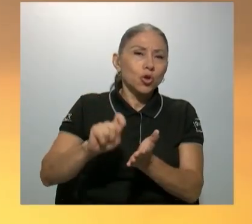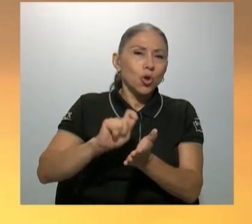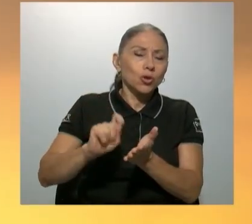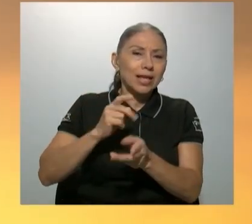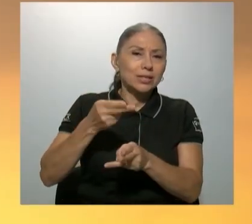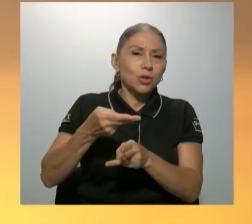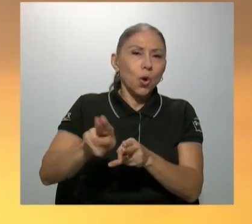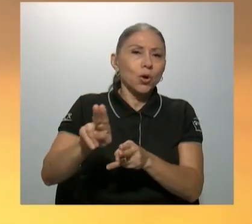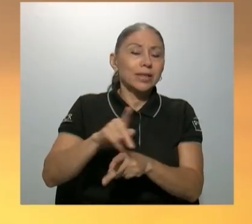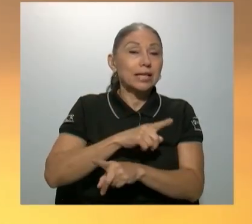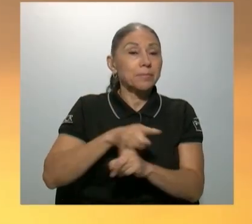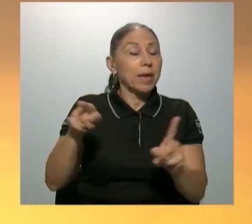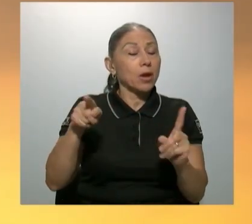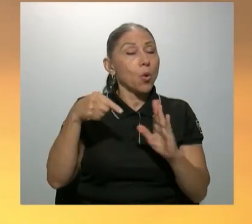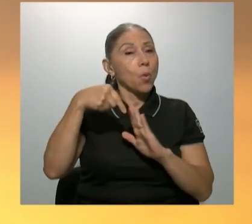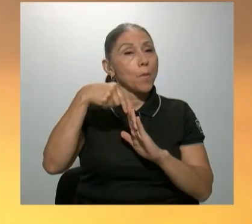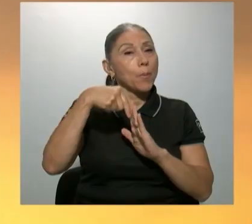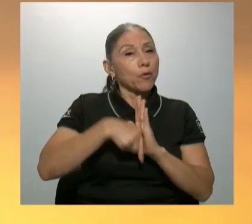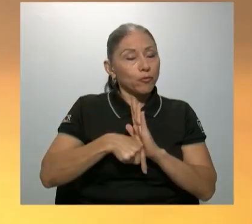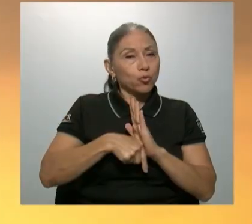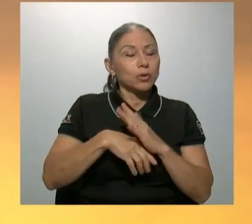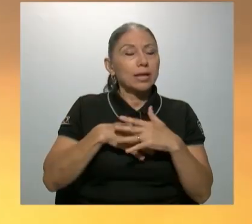muy profundas que escribió,